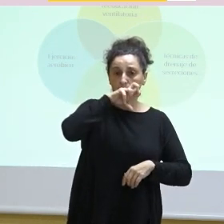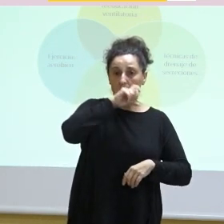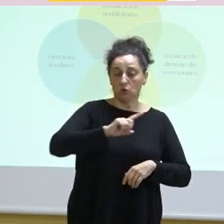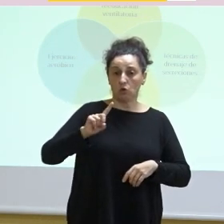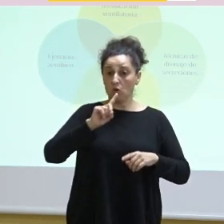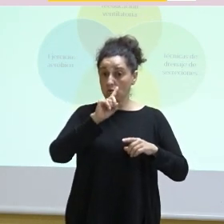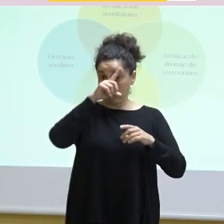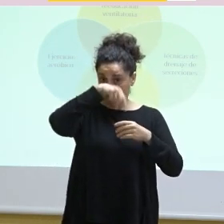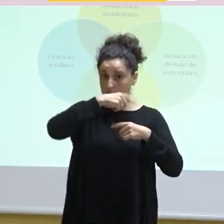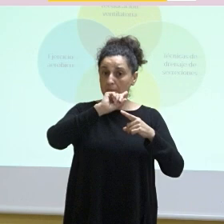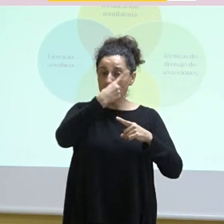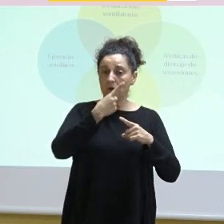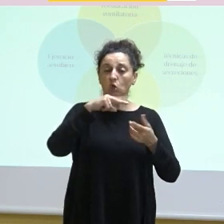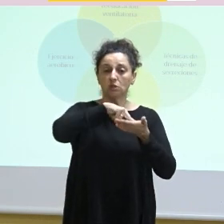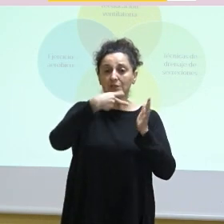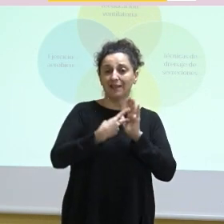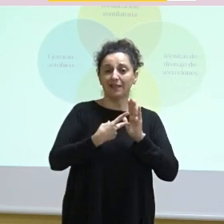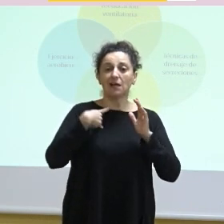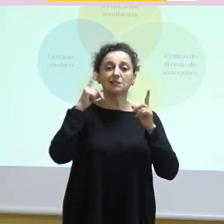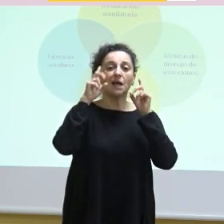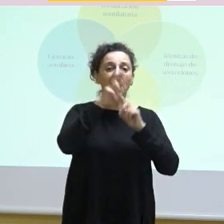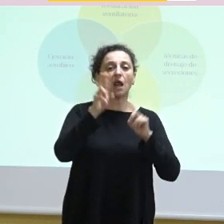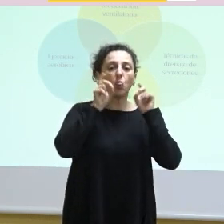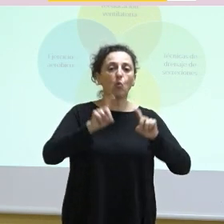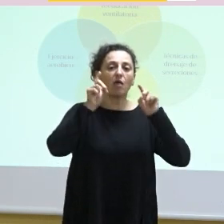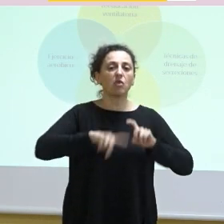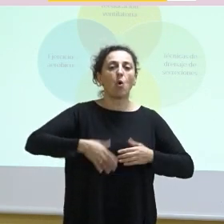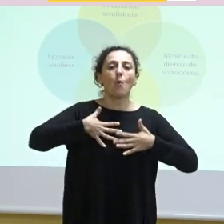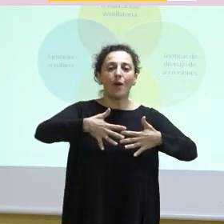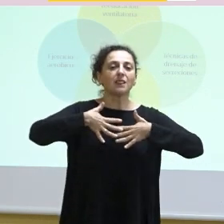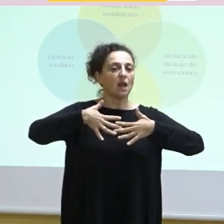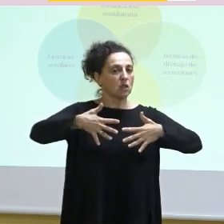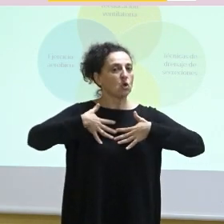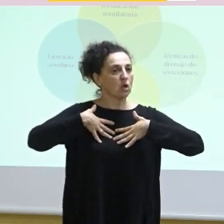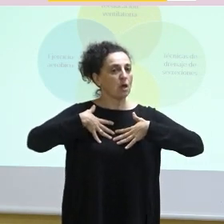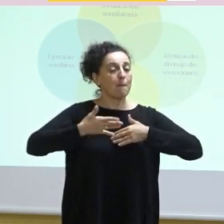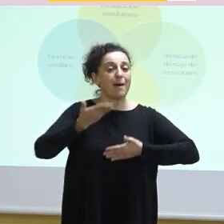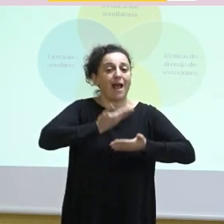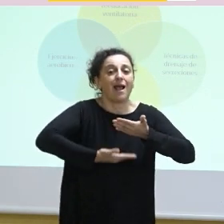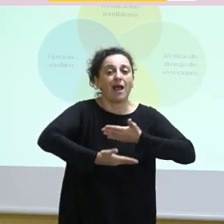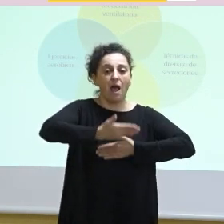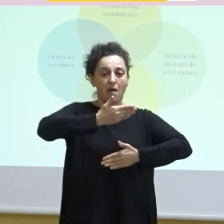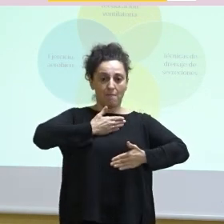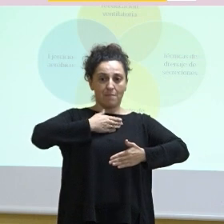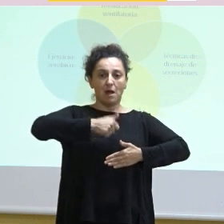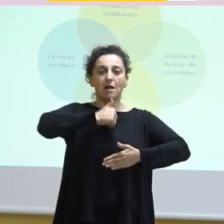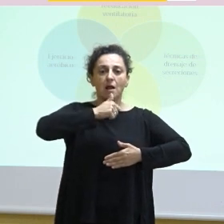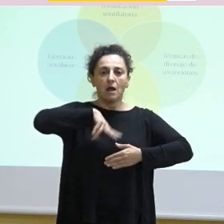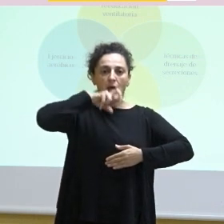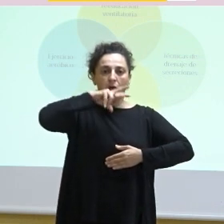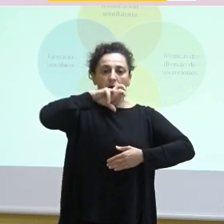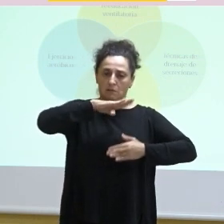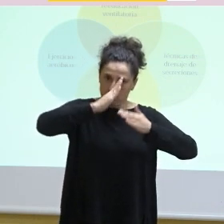primer lugar, técnicas de reeducación ventilatoria para revertir esa frecuencia respiratoria tan alta, revertir la